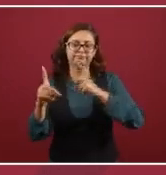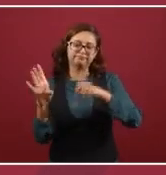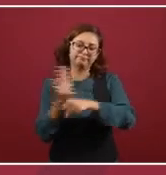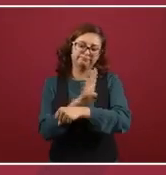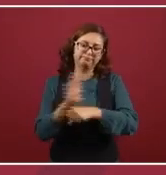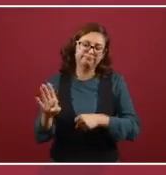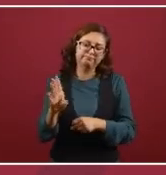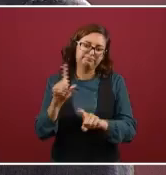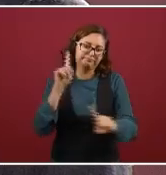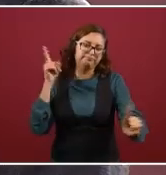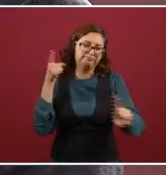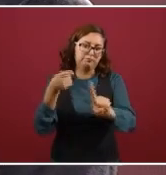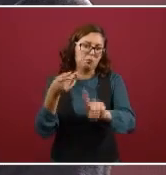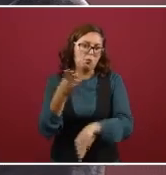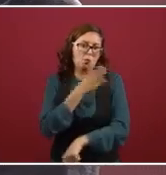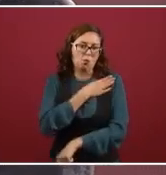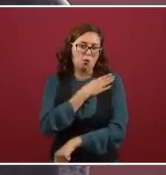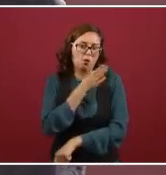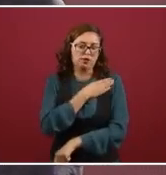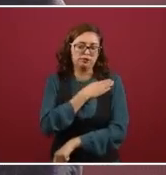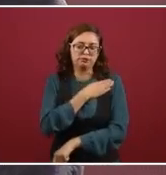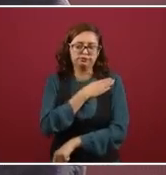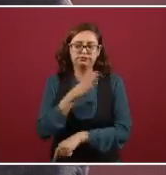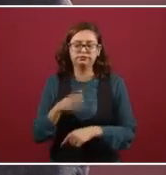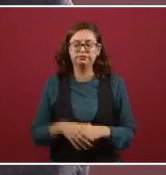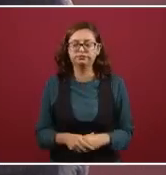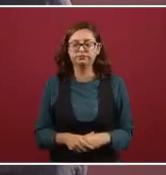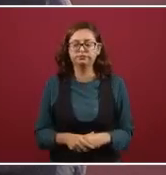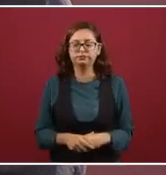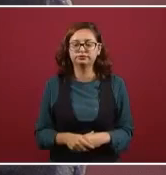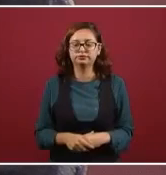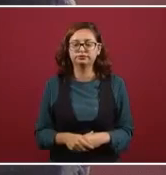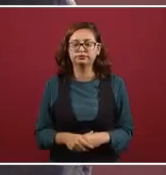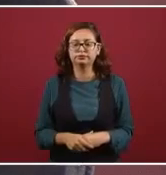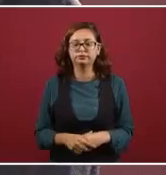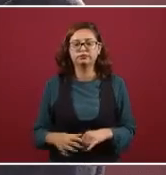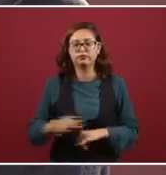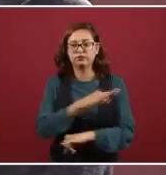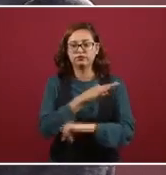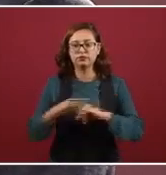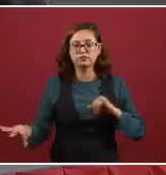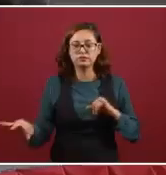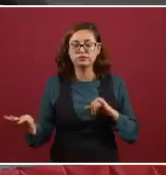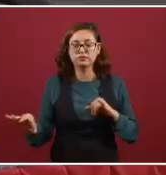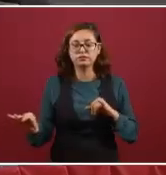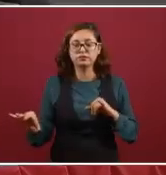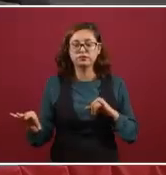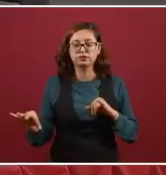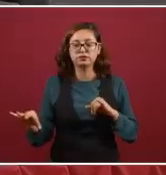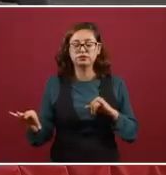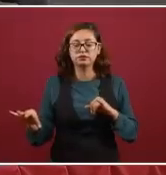algo bueno, pues. ¿Sí? Ese es el… Terminamos.